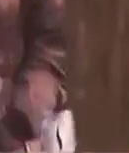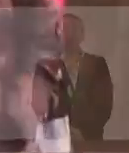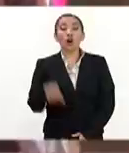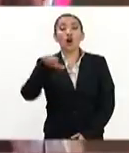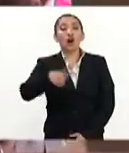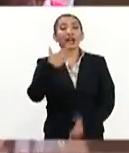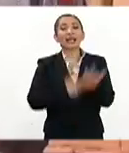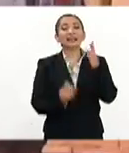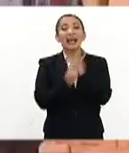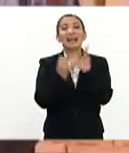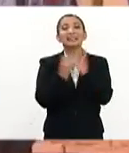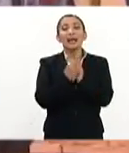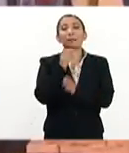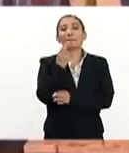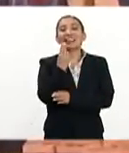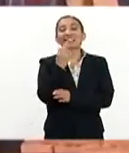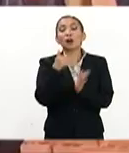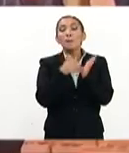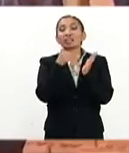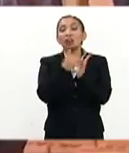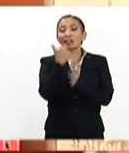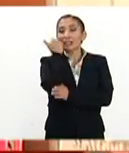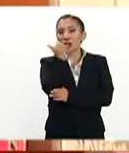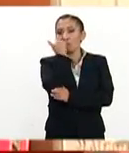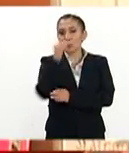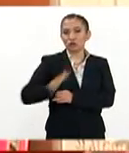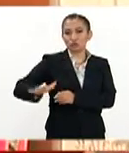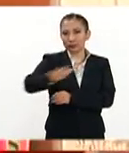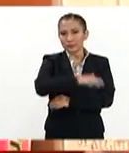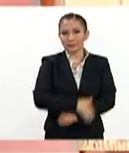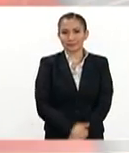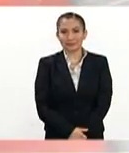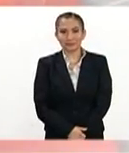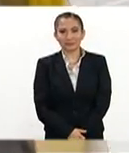Hoy regresan a clases más de 25 millones de estudiantes.